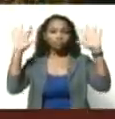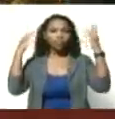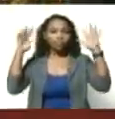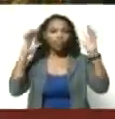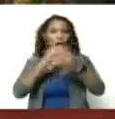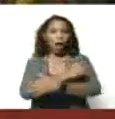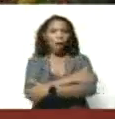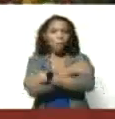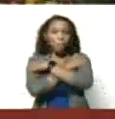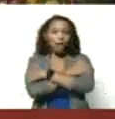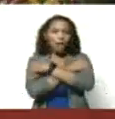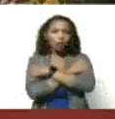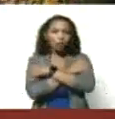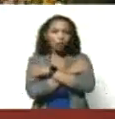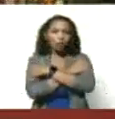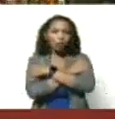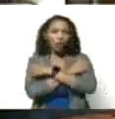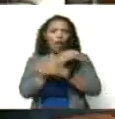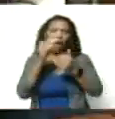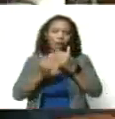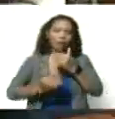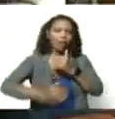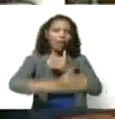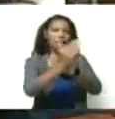Un abrazo y hacia adelante.